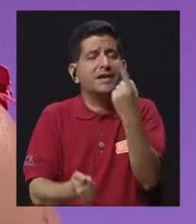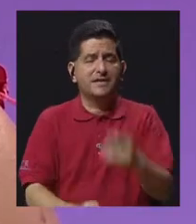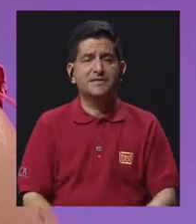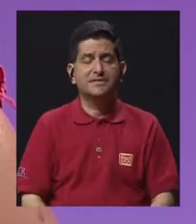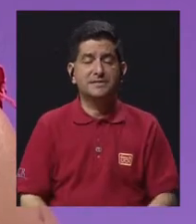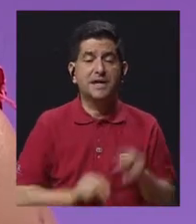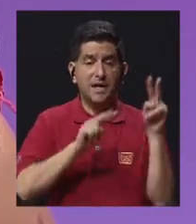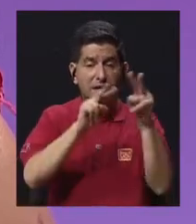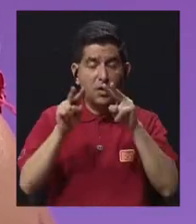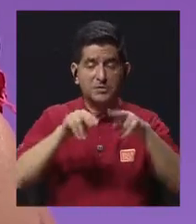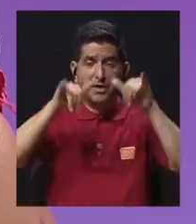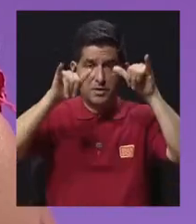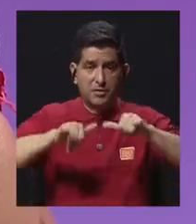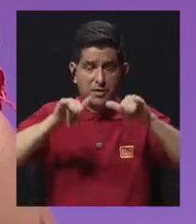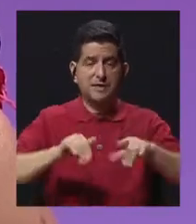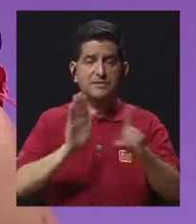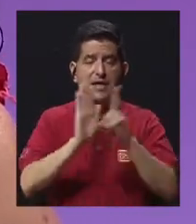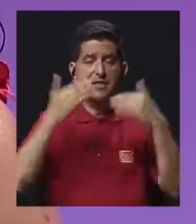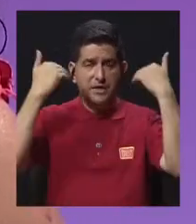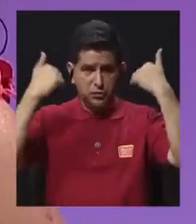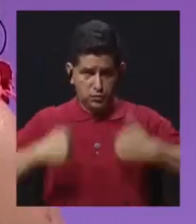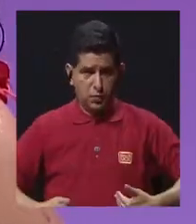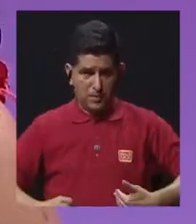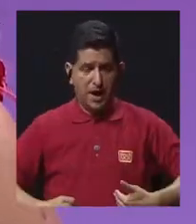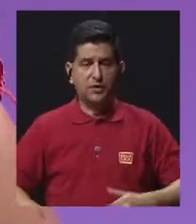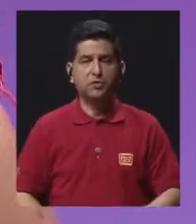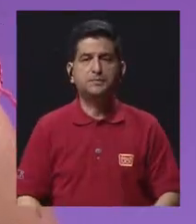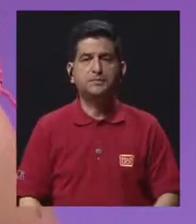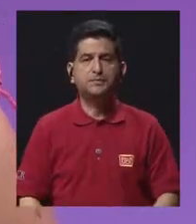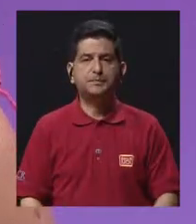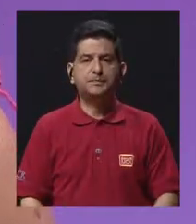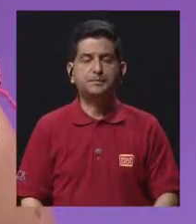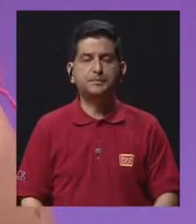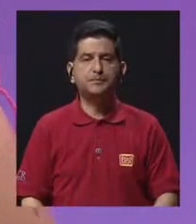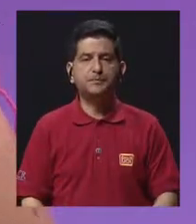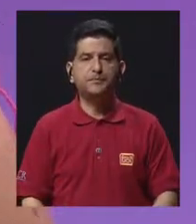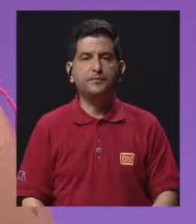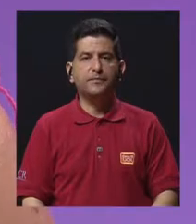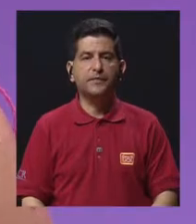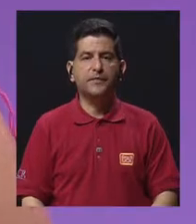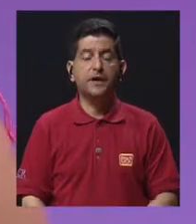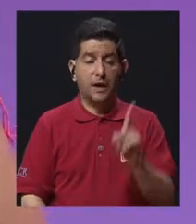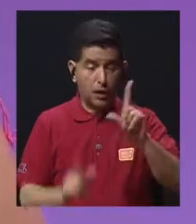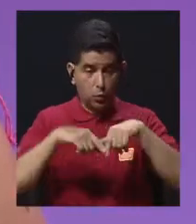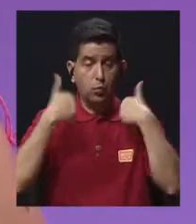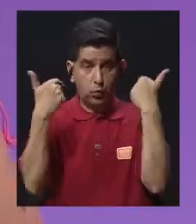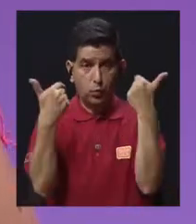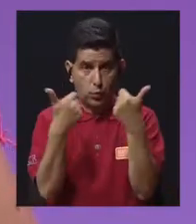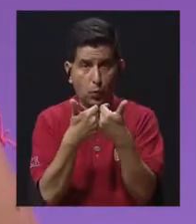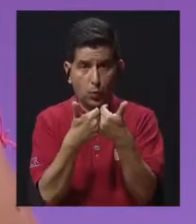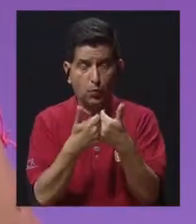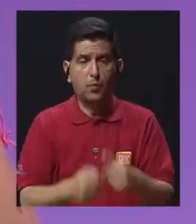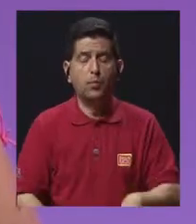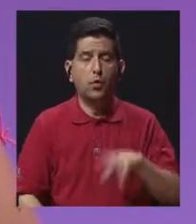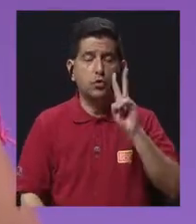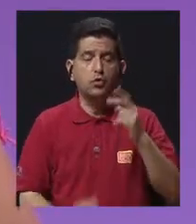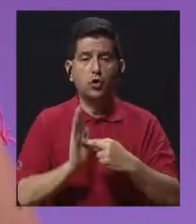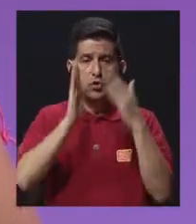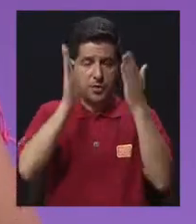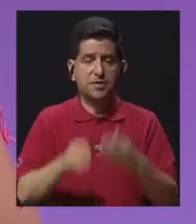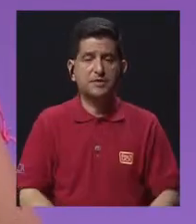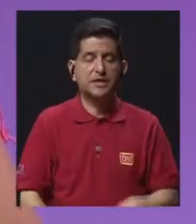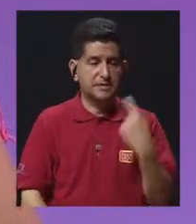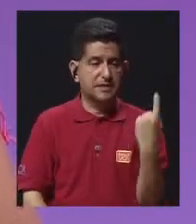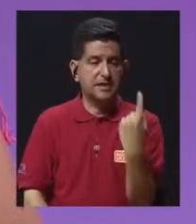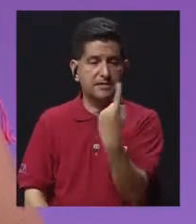que el Observatorio Permanente de Derechos Humanos es un colectivo de dos representantes por